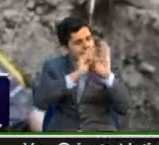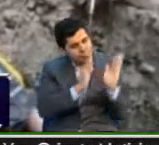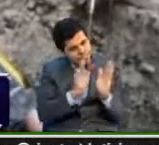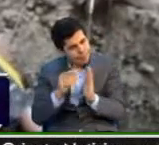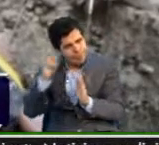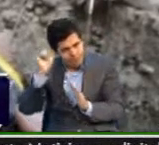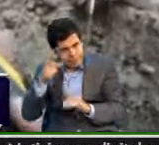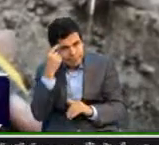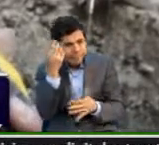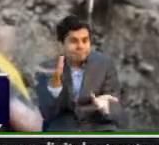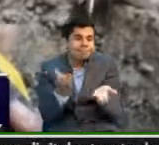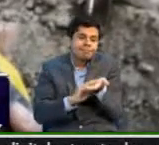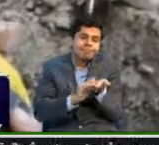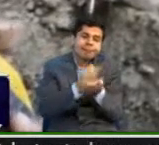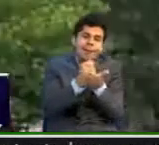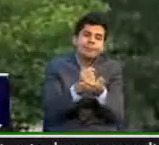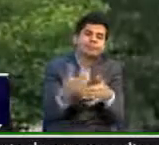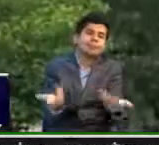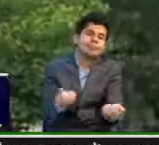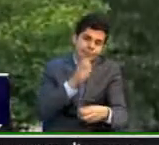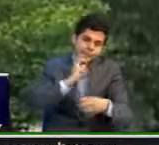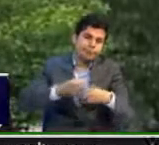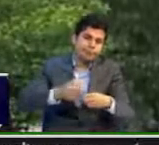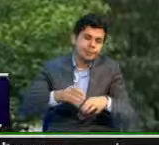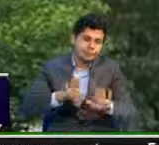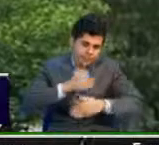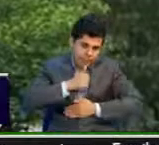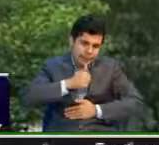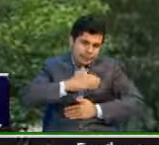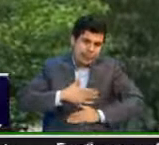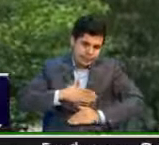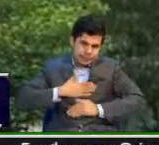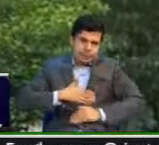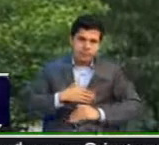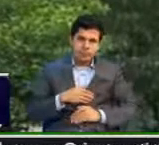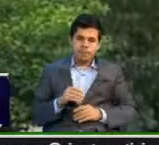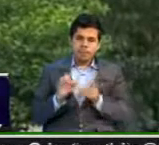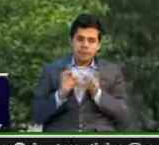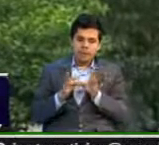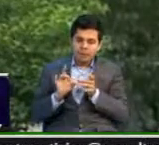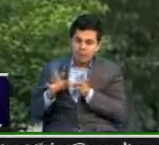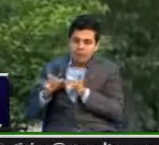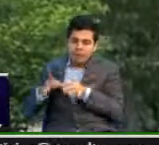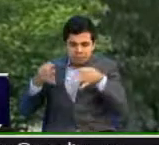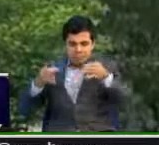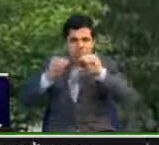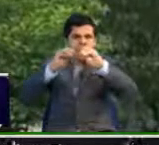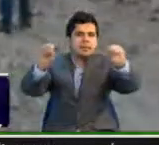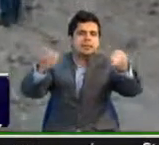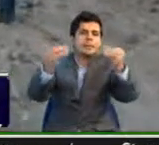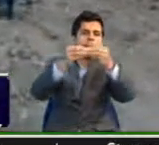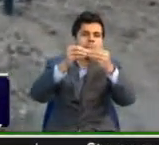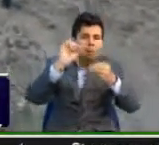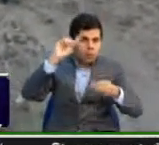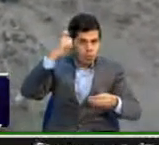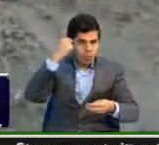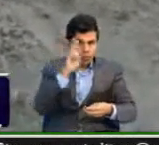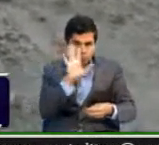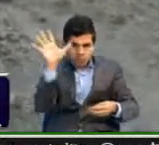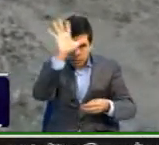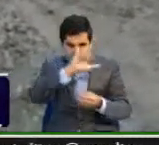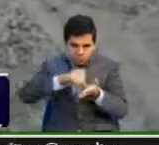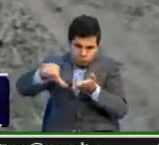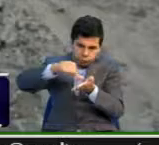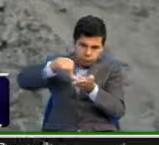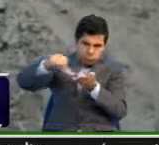deben realizarse para atender este tipo de emergencia este anuncio de fechas y la garantía que hay por parte del gobierno nacional de